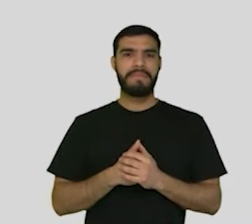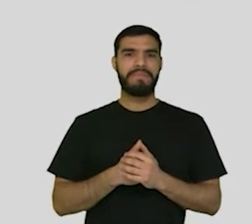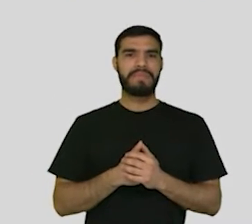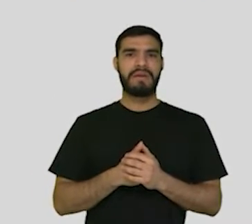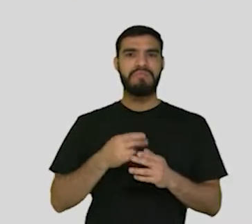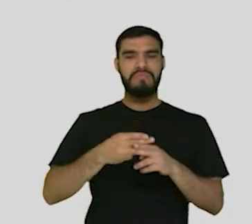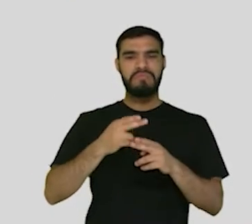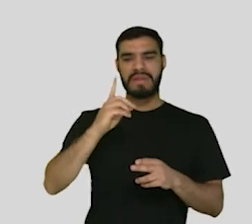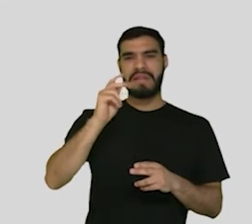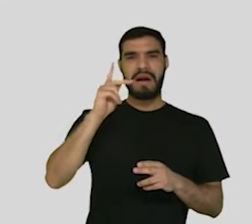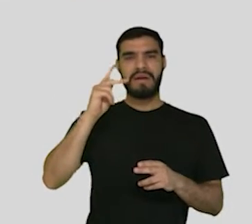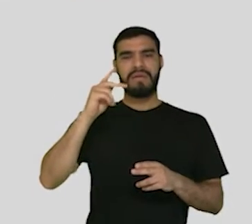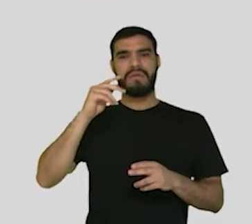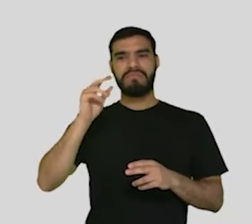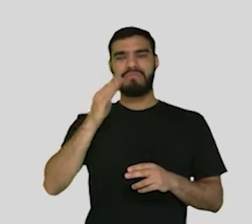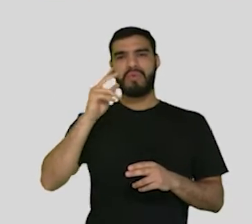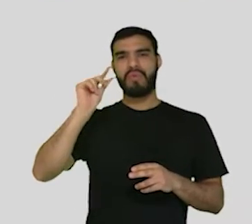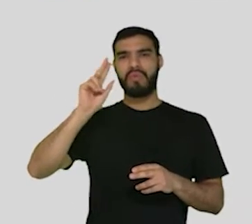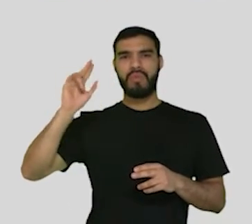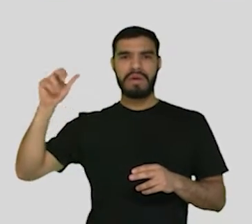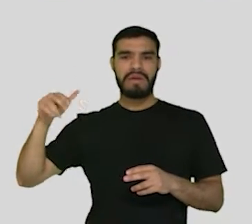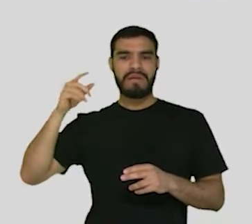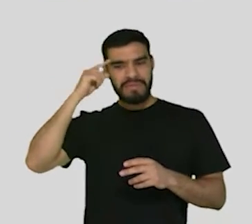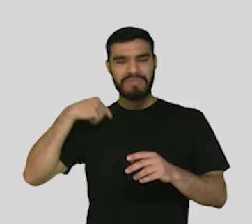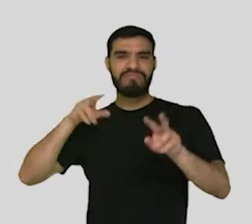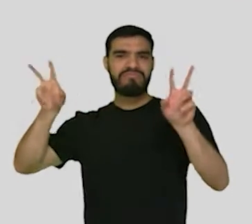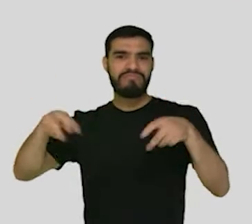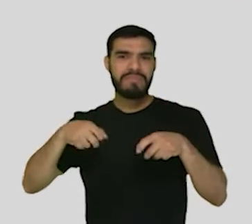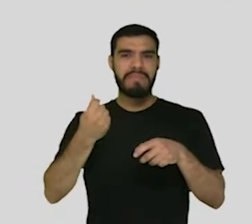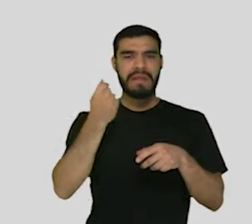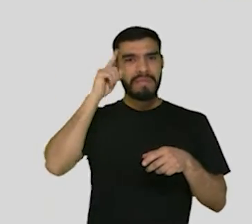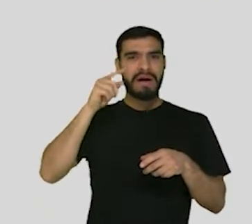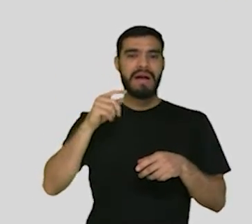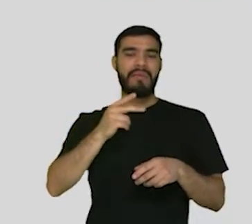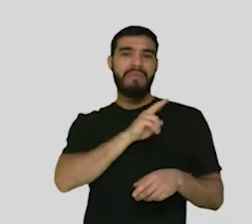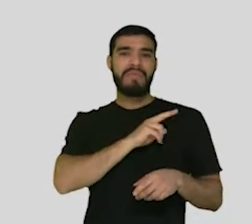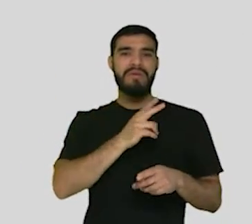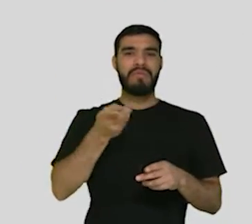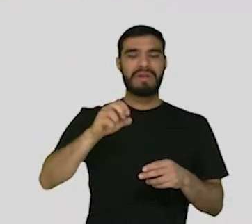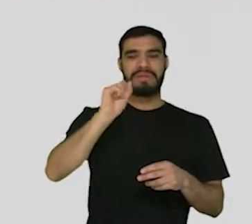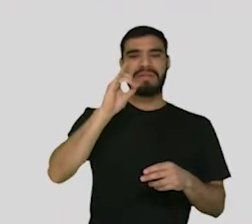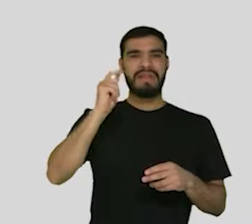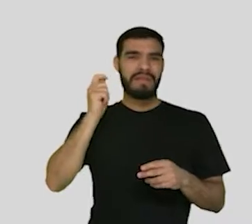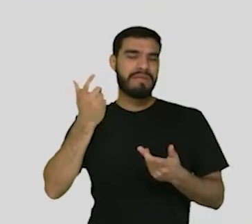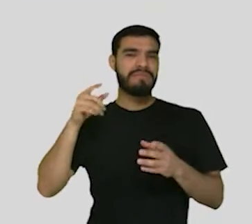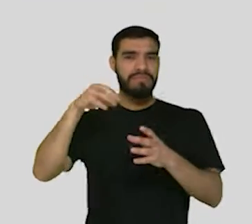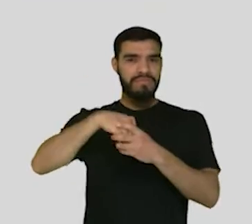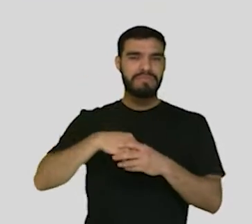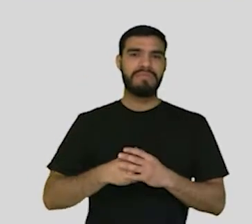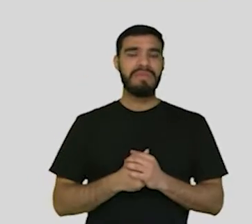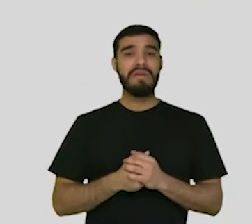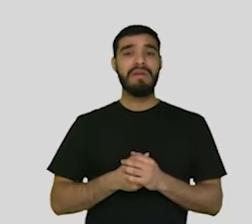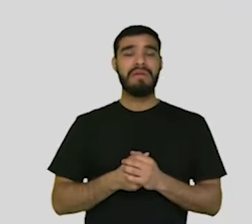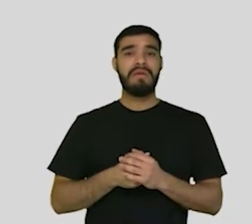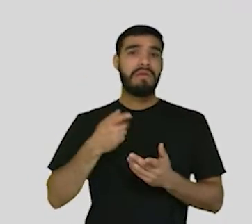guare oñepunu curi grupo artística o en gente o va a poba arte pe y catuan guaisa